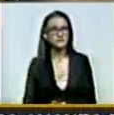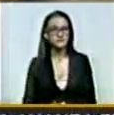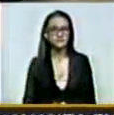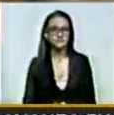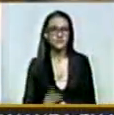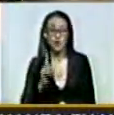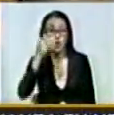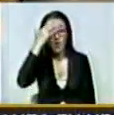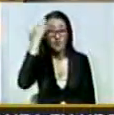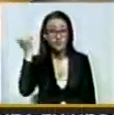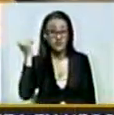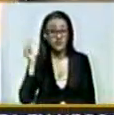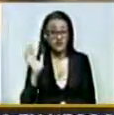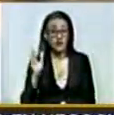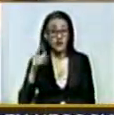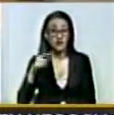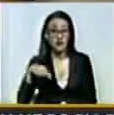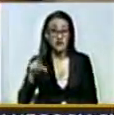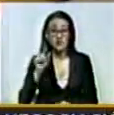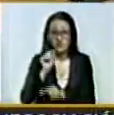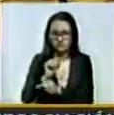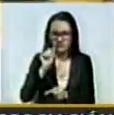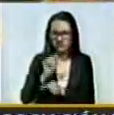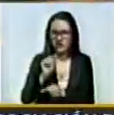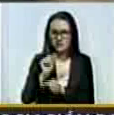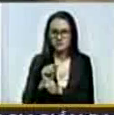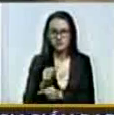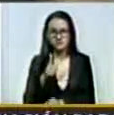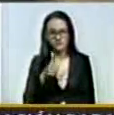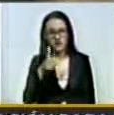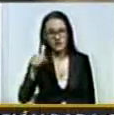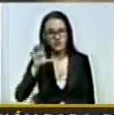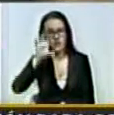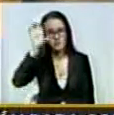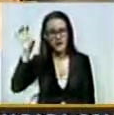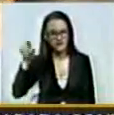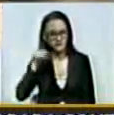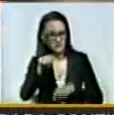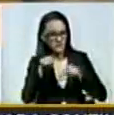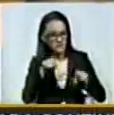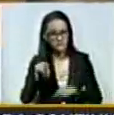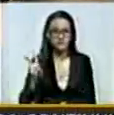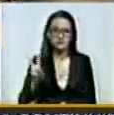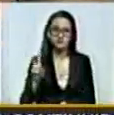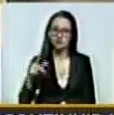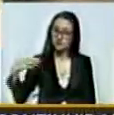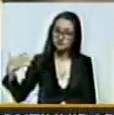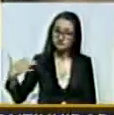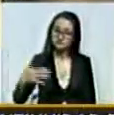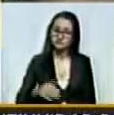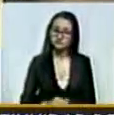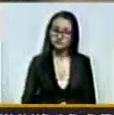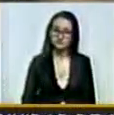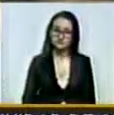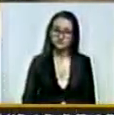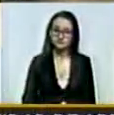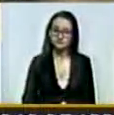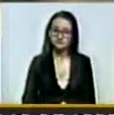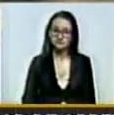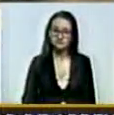olvidemos, juzgamos las realidades de Venezuela desde las realidades de cada uno de los países de los que ustedes vienen o desde donde se